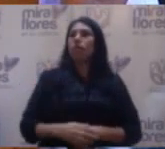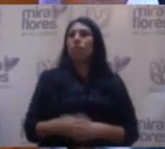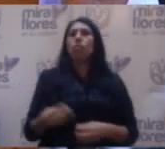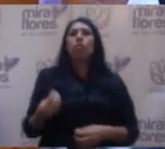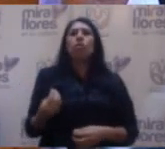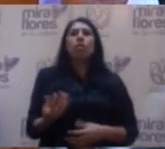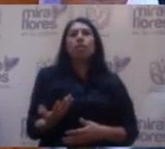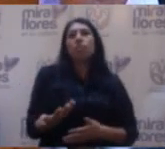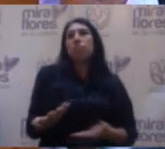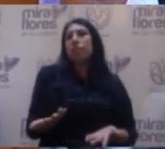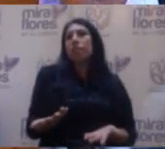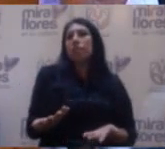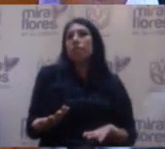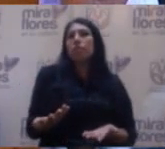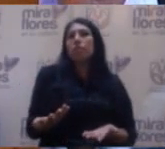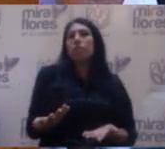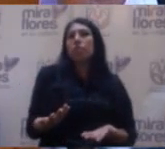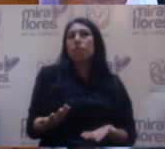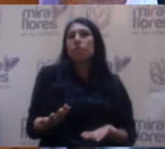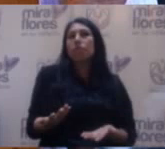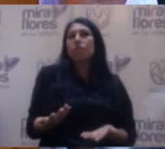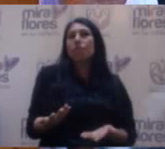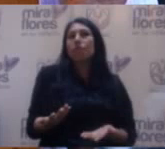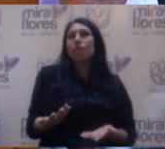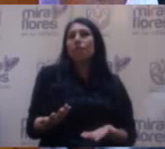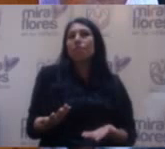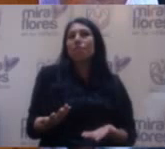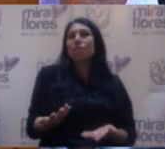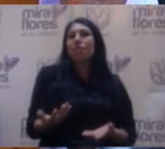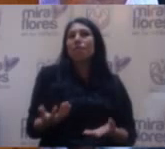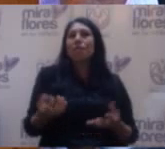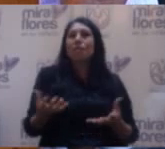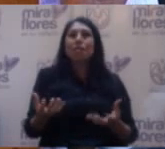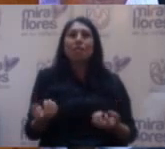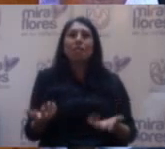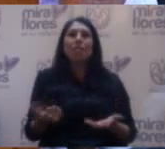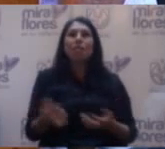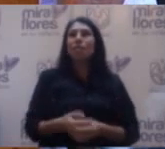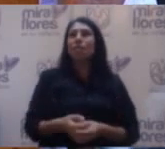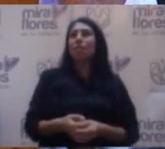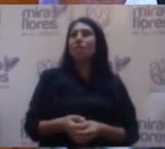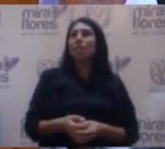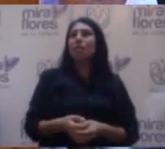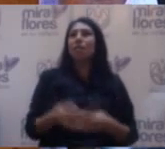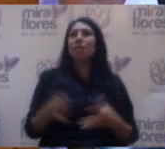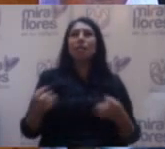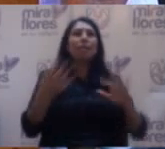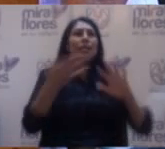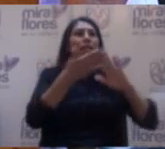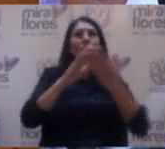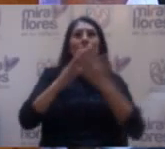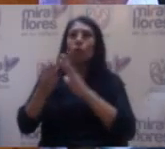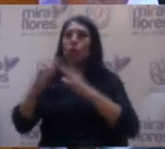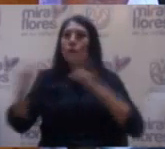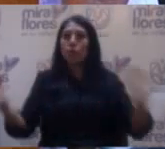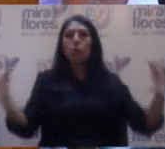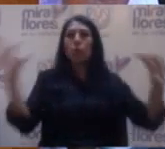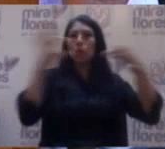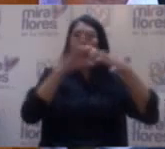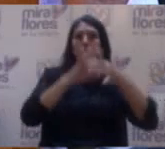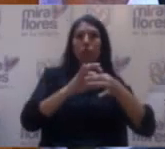es el afán, es el querer de los pueblos hermanarse